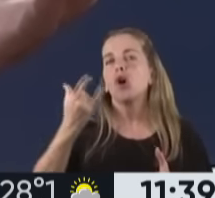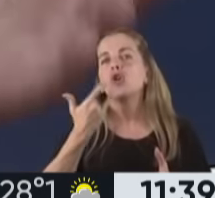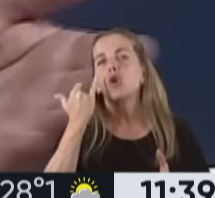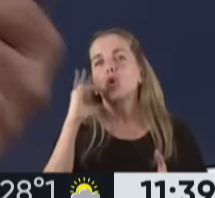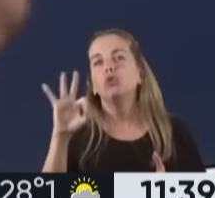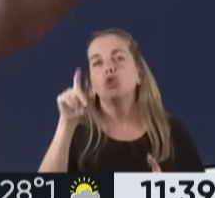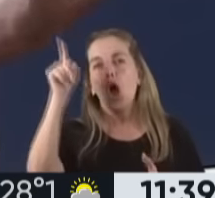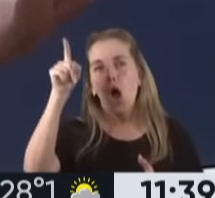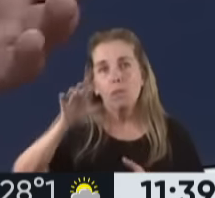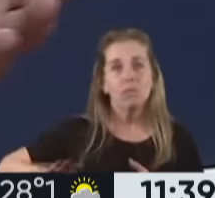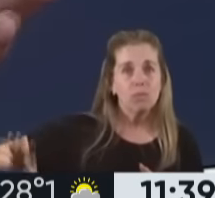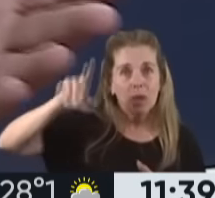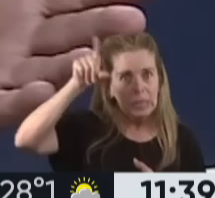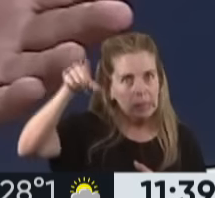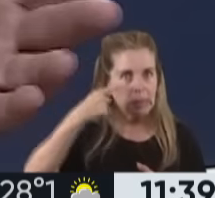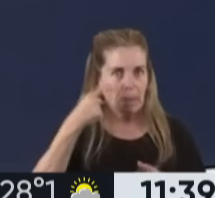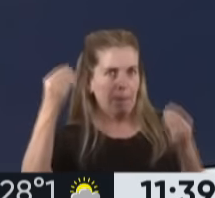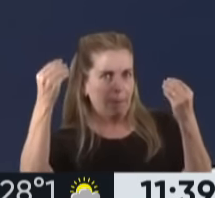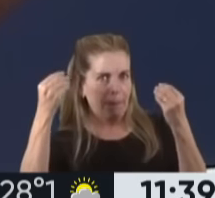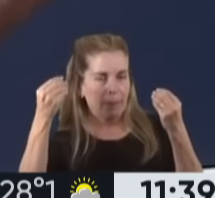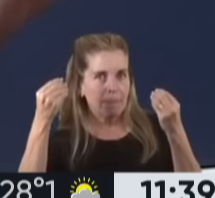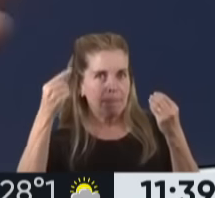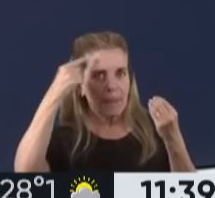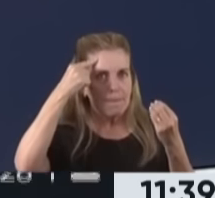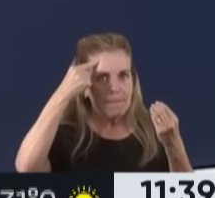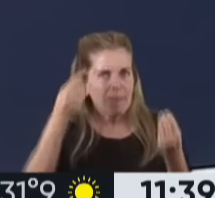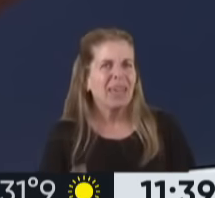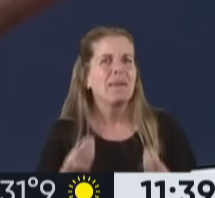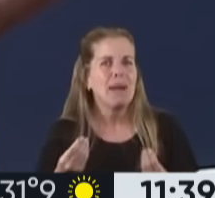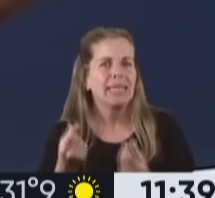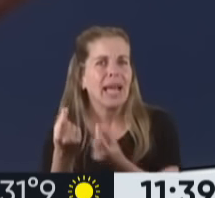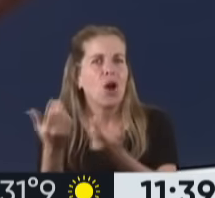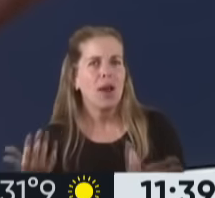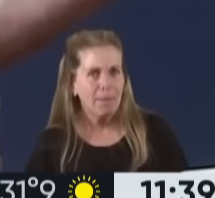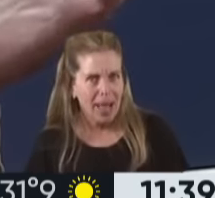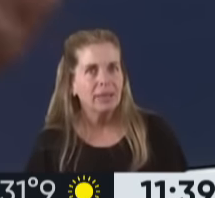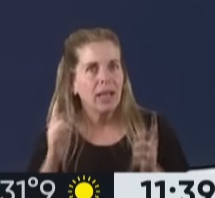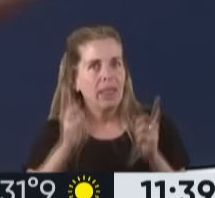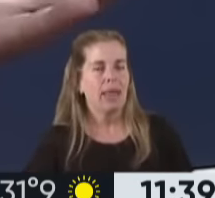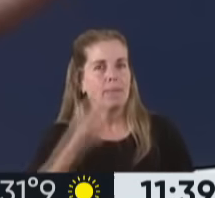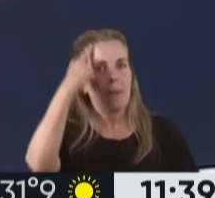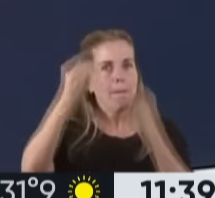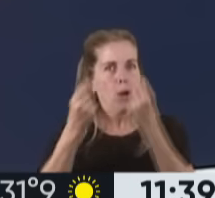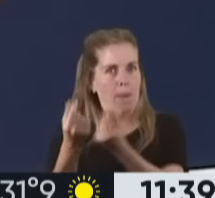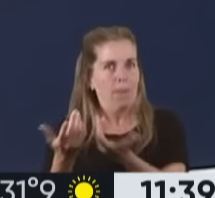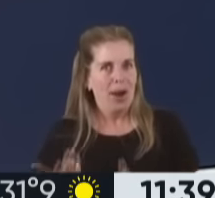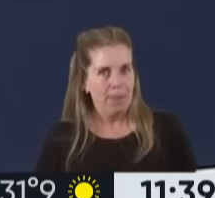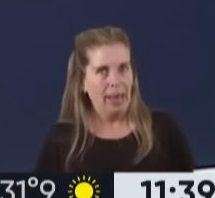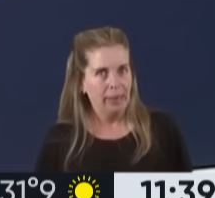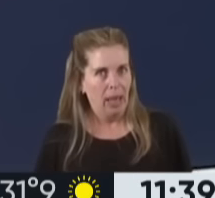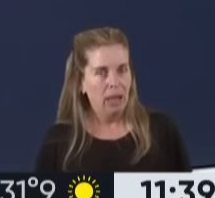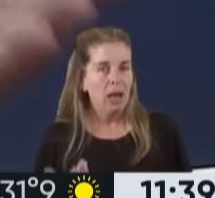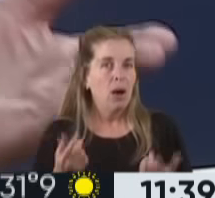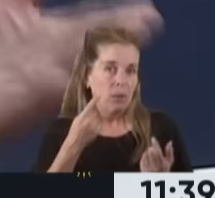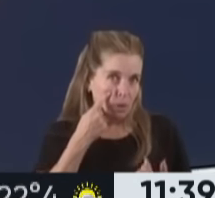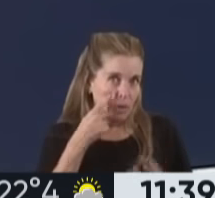problema económico, miran al extractivismo con cariño y se vuelcan también al tema minero que tiene sus